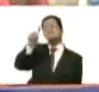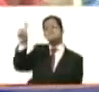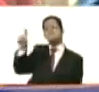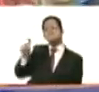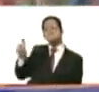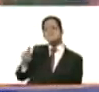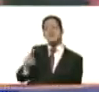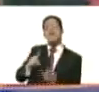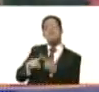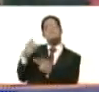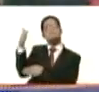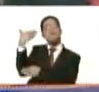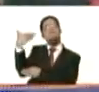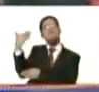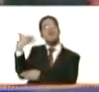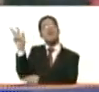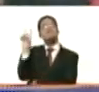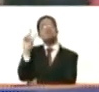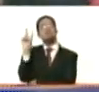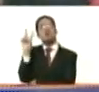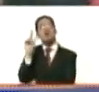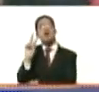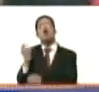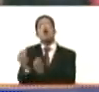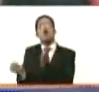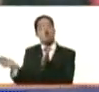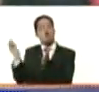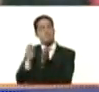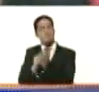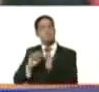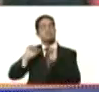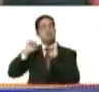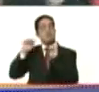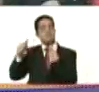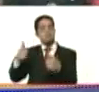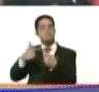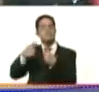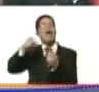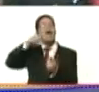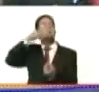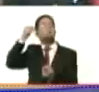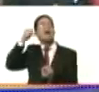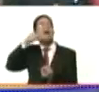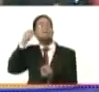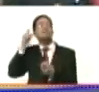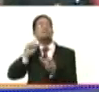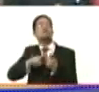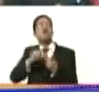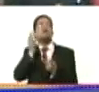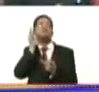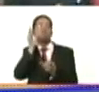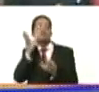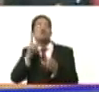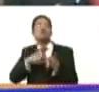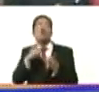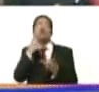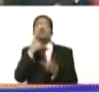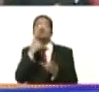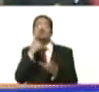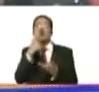La bandera de Venezuela empezó a ondear y empezó a brillar, ese amarillo, azul y rojo mirandino empezó a brillar.